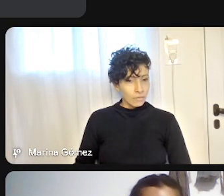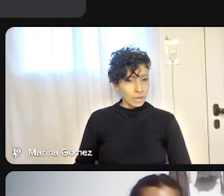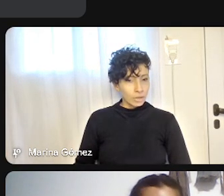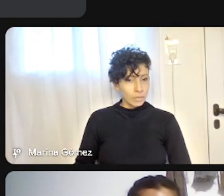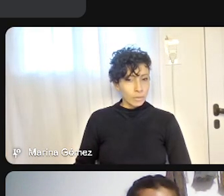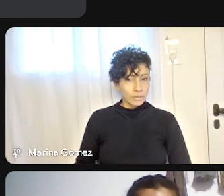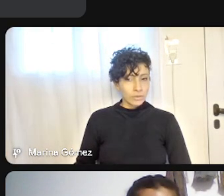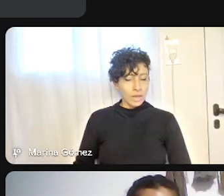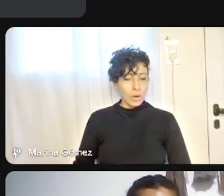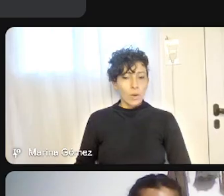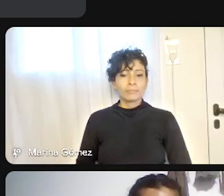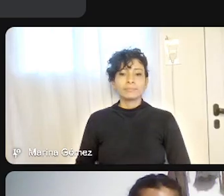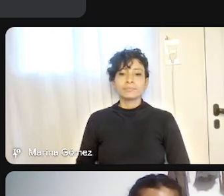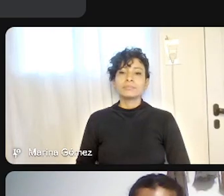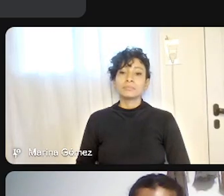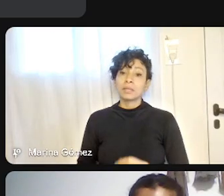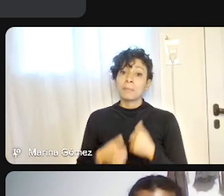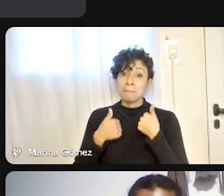Bien,